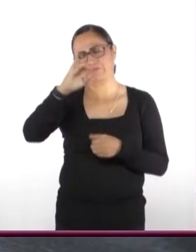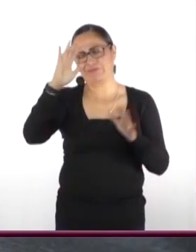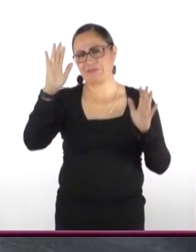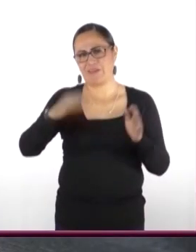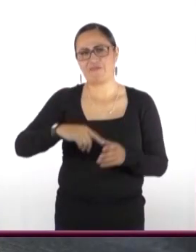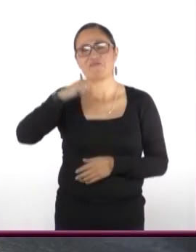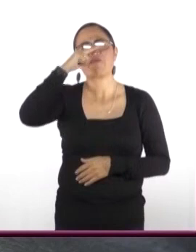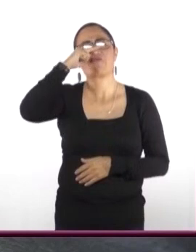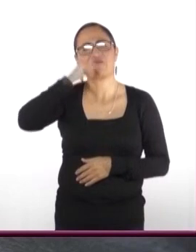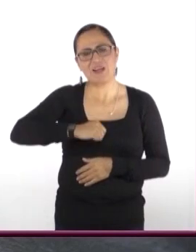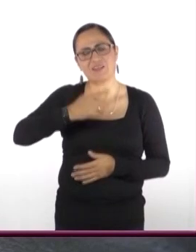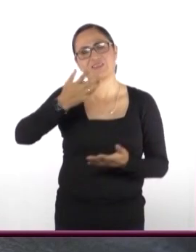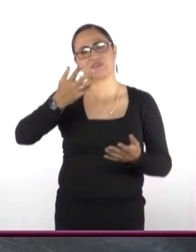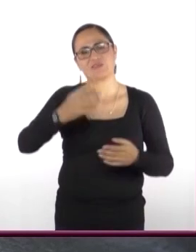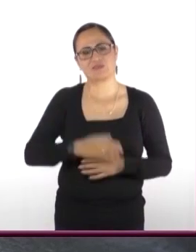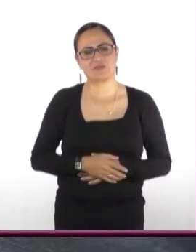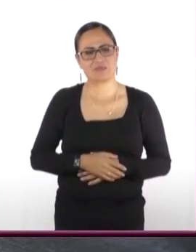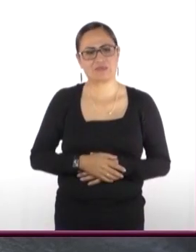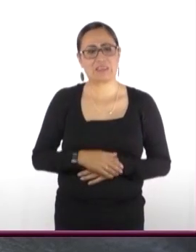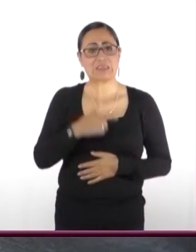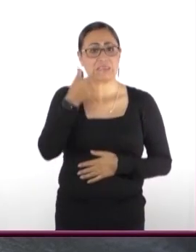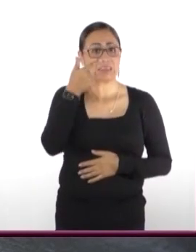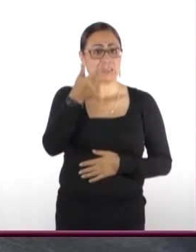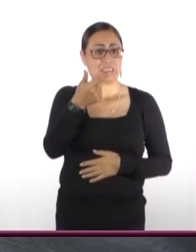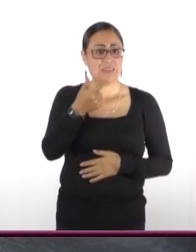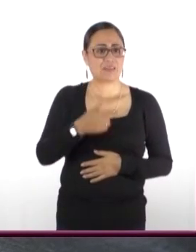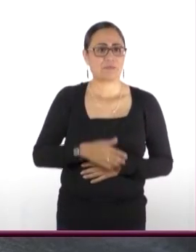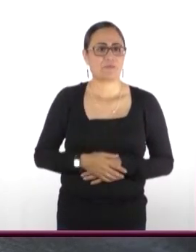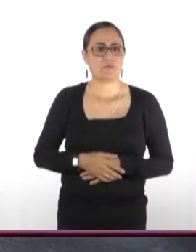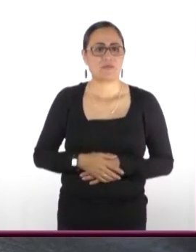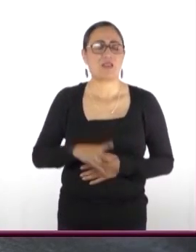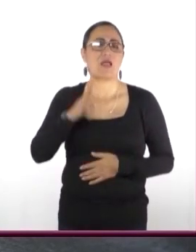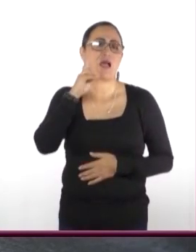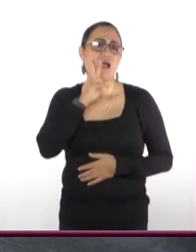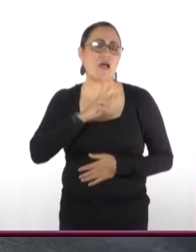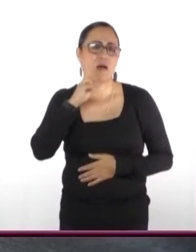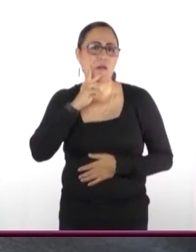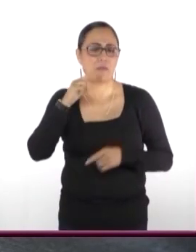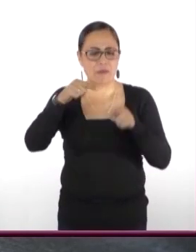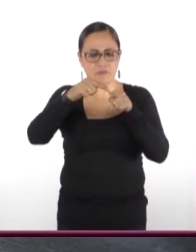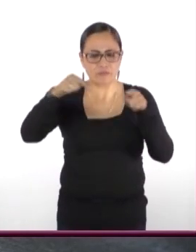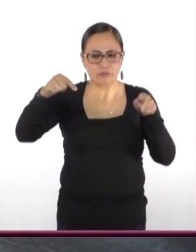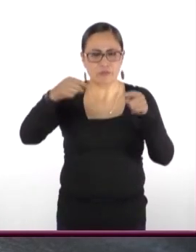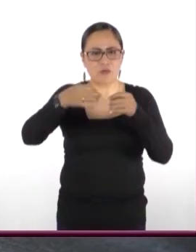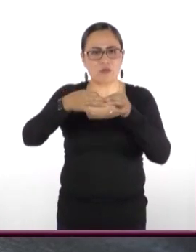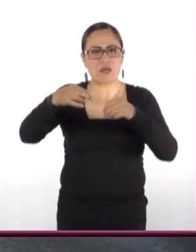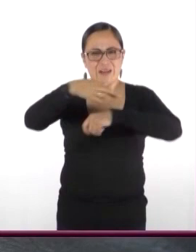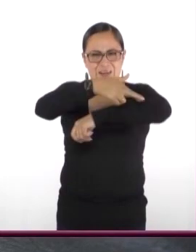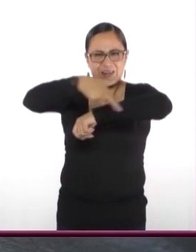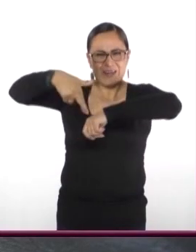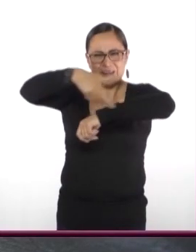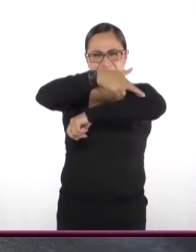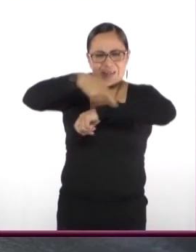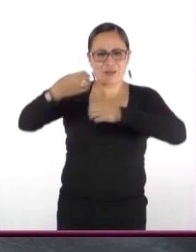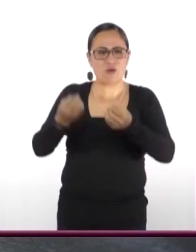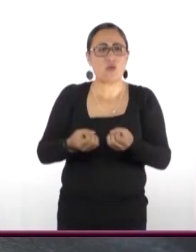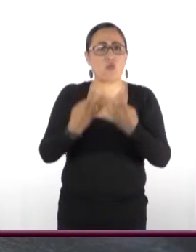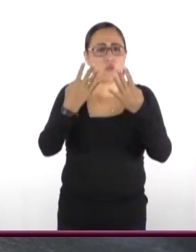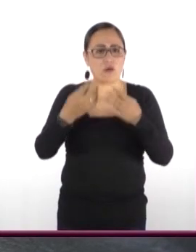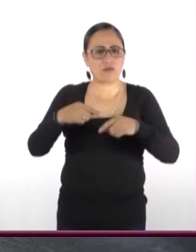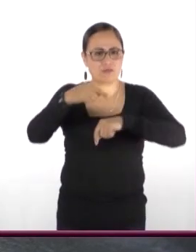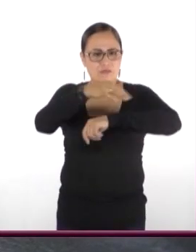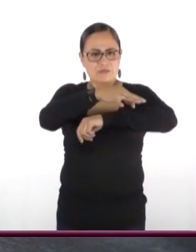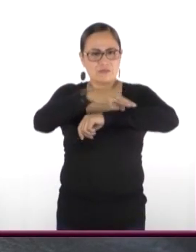puedo. Sí, no. A ver. Ya el 7 es Pásame la imposible. regla y hay que medir esta criatura. A ver. ver. Este monstruo. A ver,